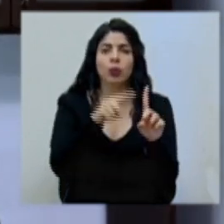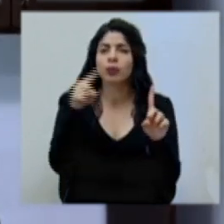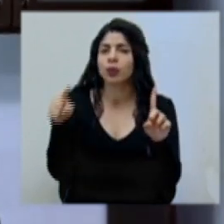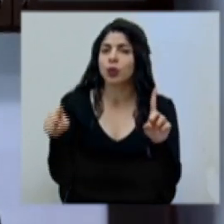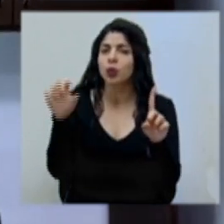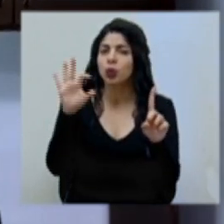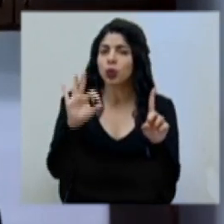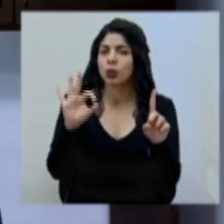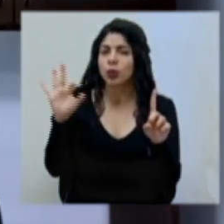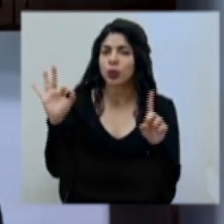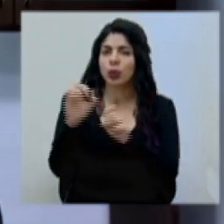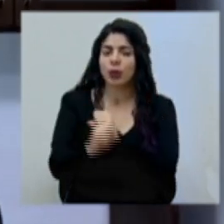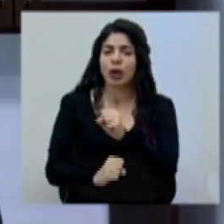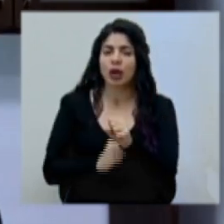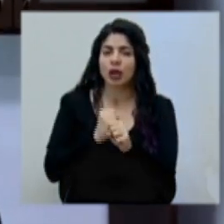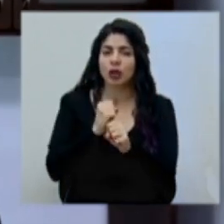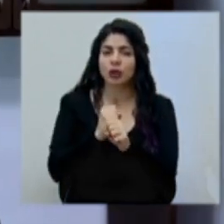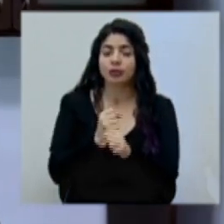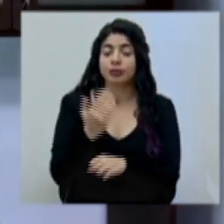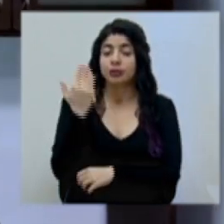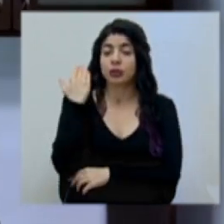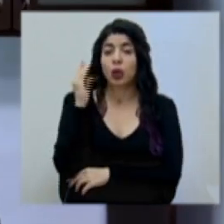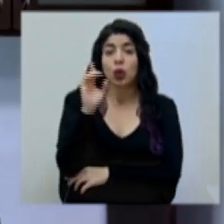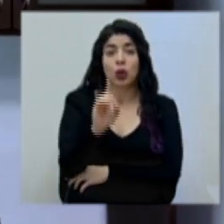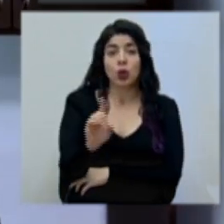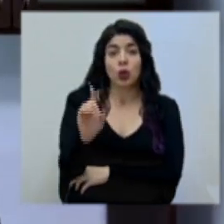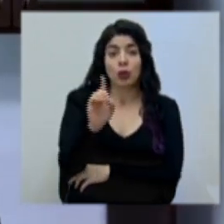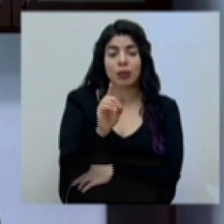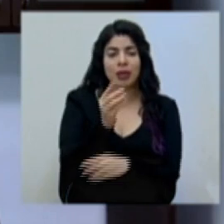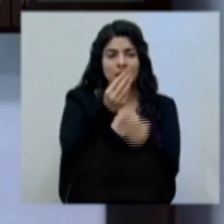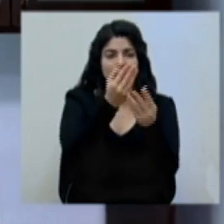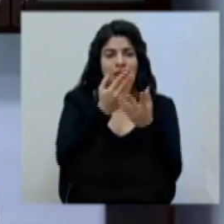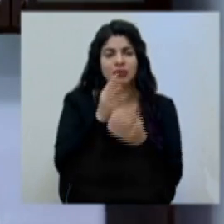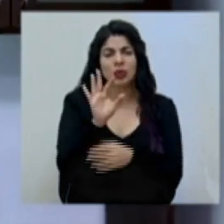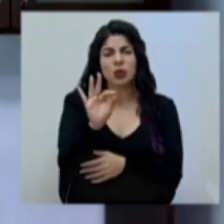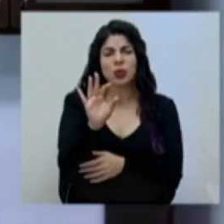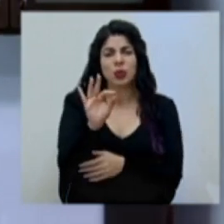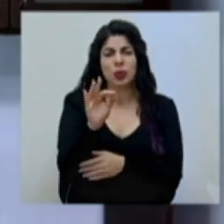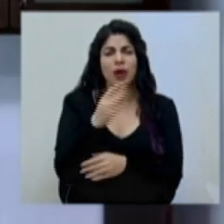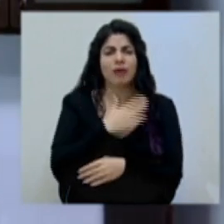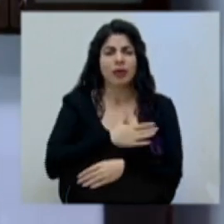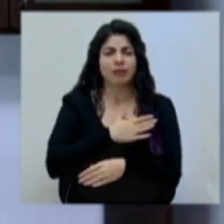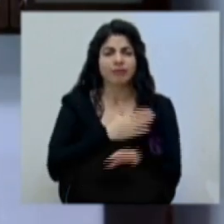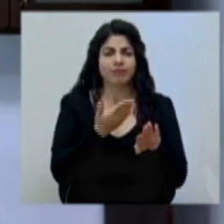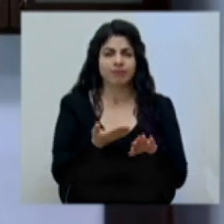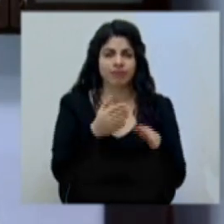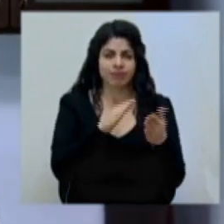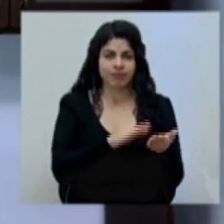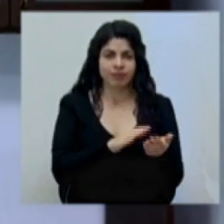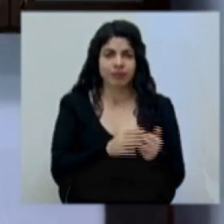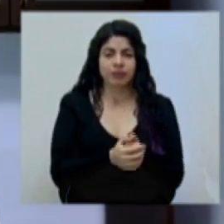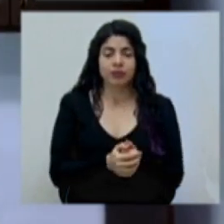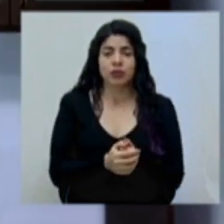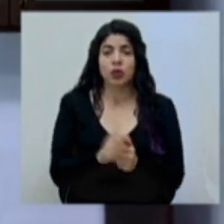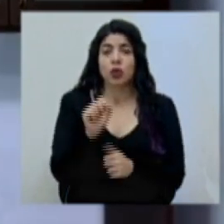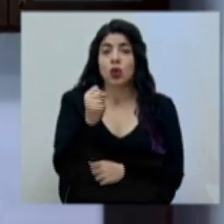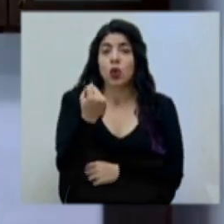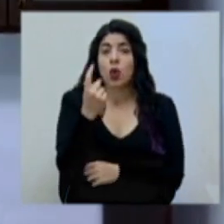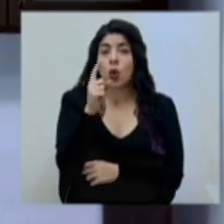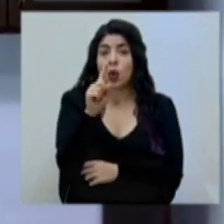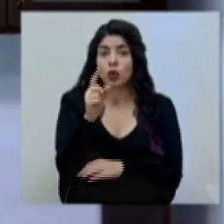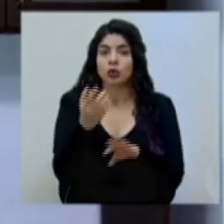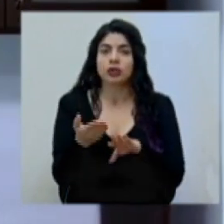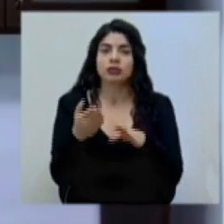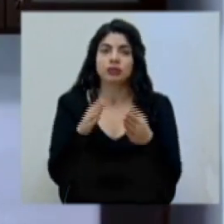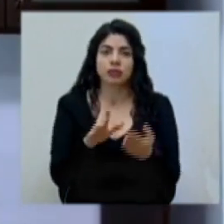99 años. El domingo se reportaron 9 lamentables fallecimientos, 11 fallecimientos